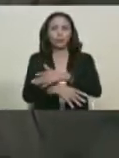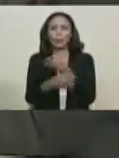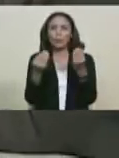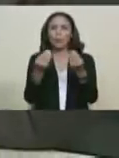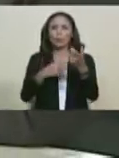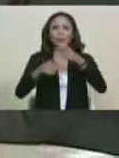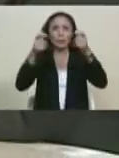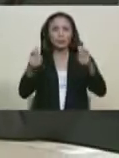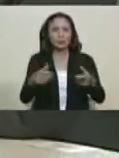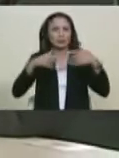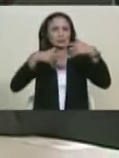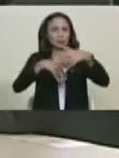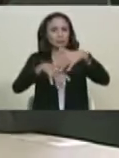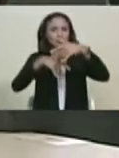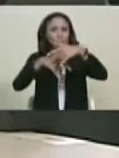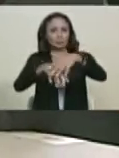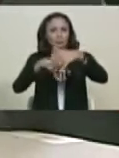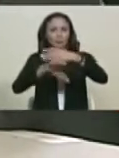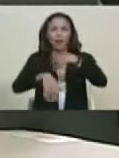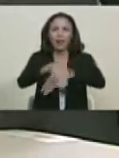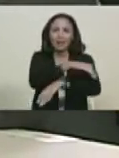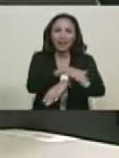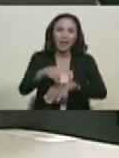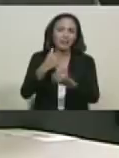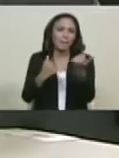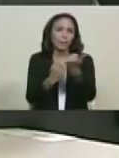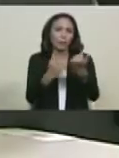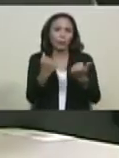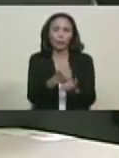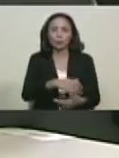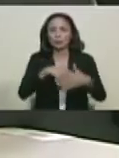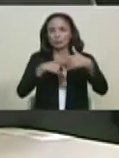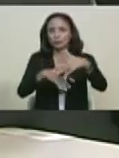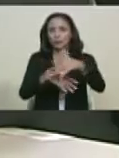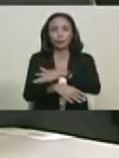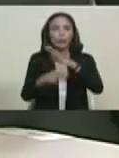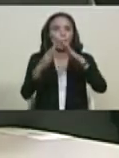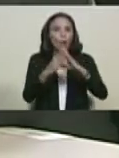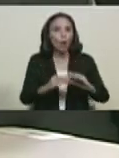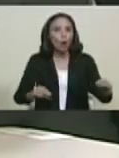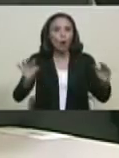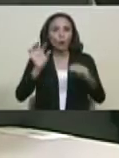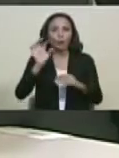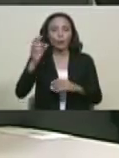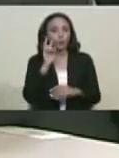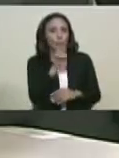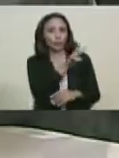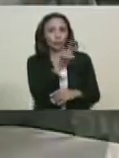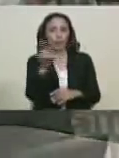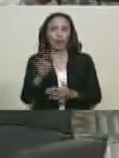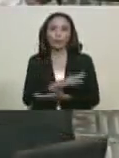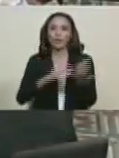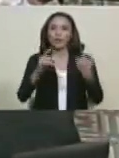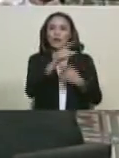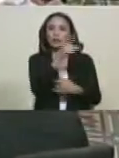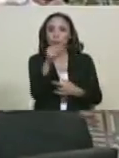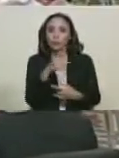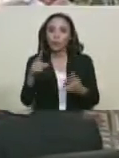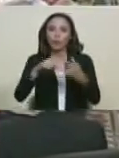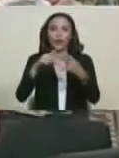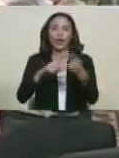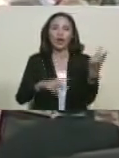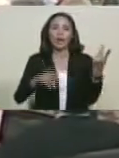a las calles que se han movilizado a lo largo y ancho del país yo los he visto en el zulia en